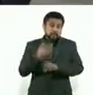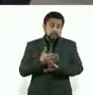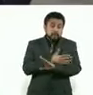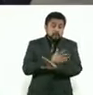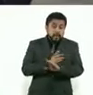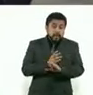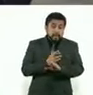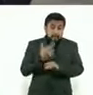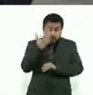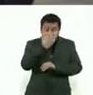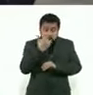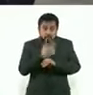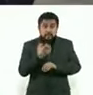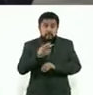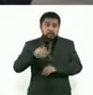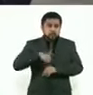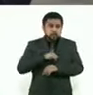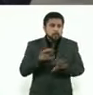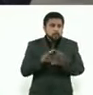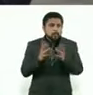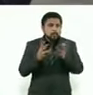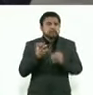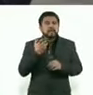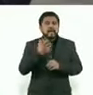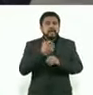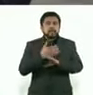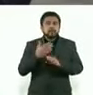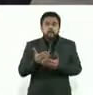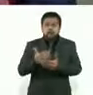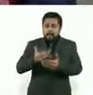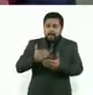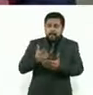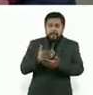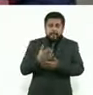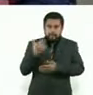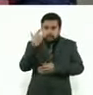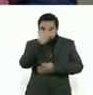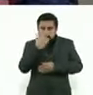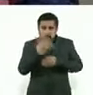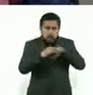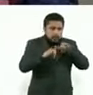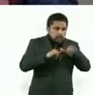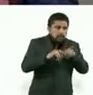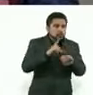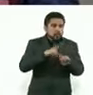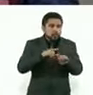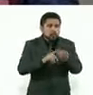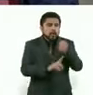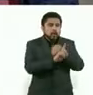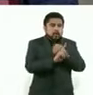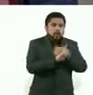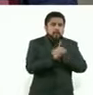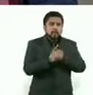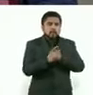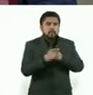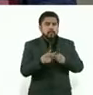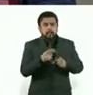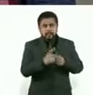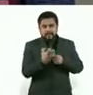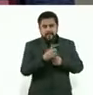Esa es la estrategia que tenemos como gobierno en nuestro principio de gestión de pavimentos, ser preventivos y